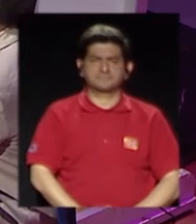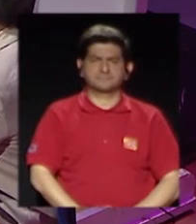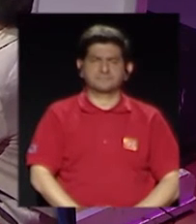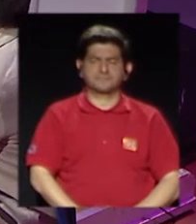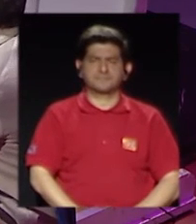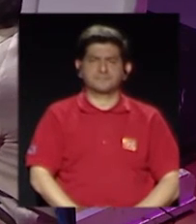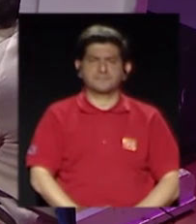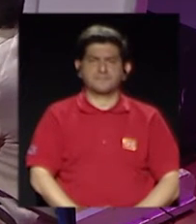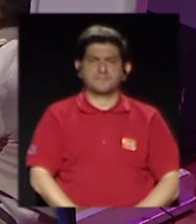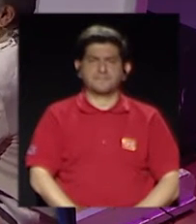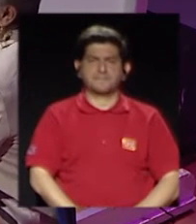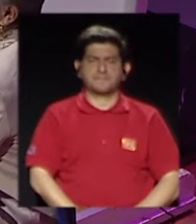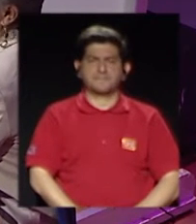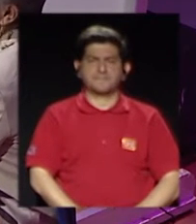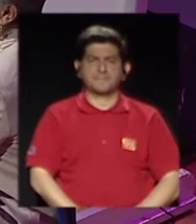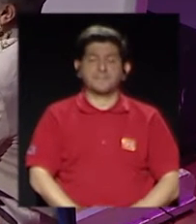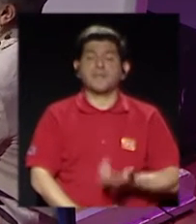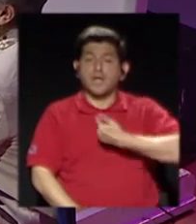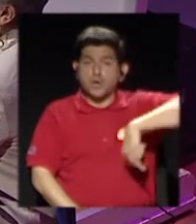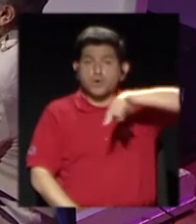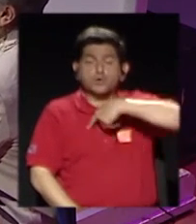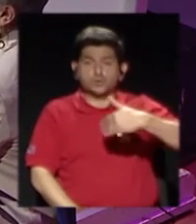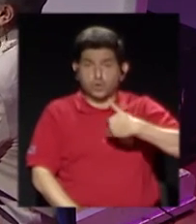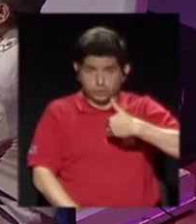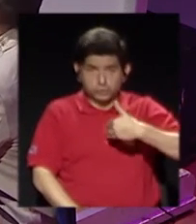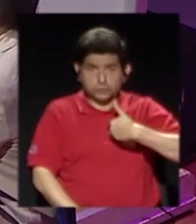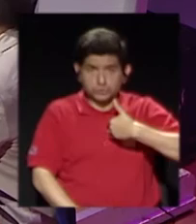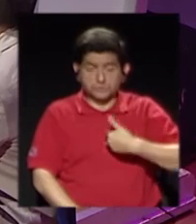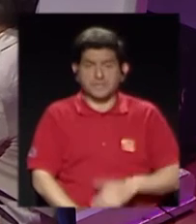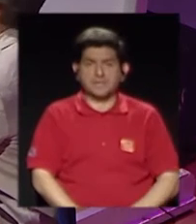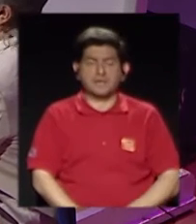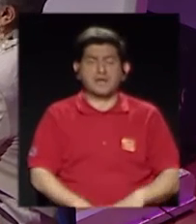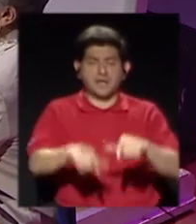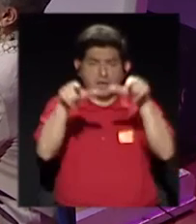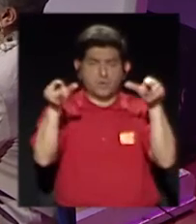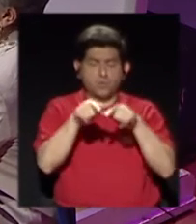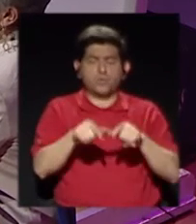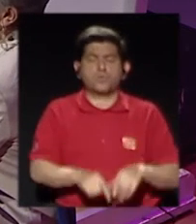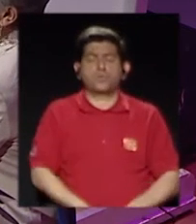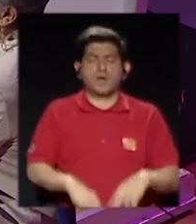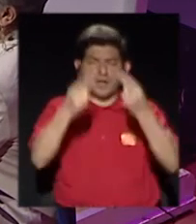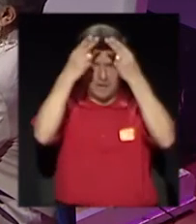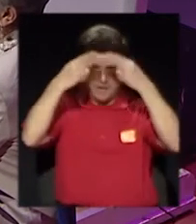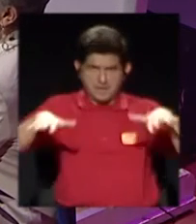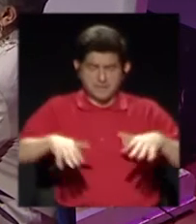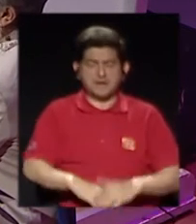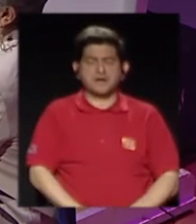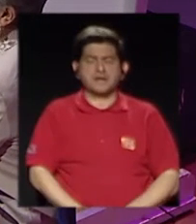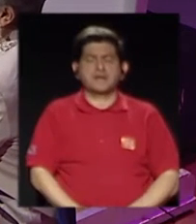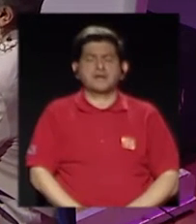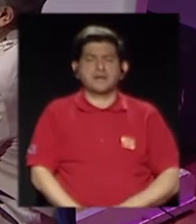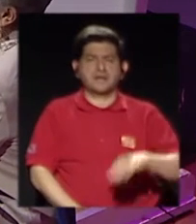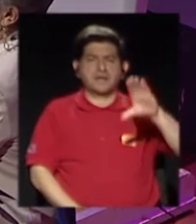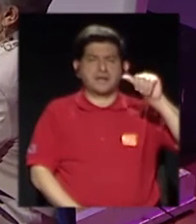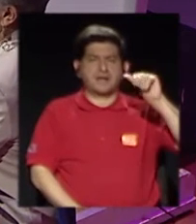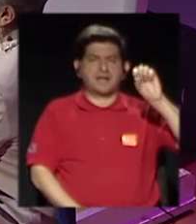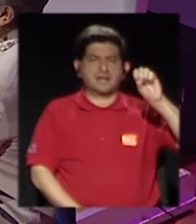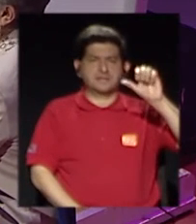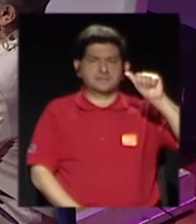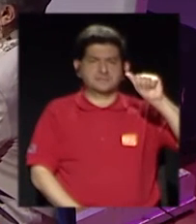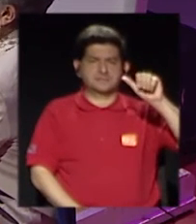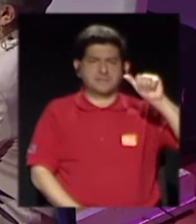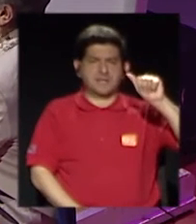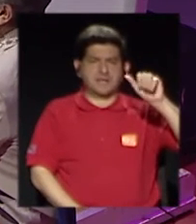sí bueno nosotros tenemos una página web de casa abierta punto hereje y ahí hay un